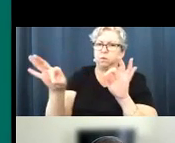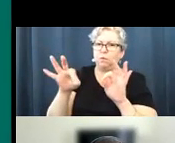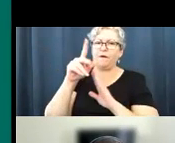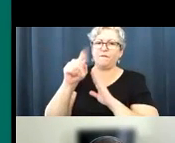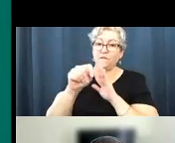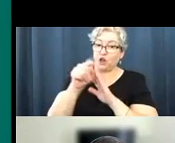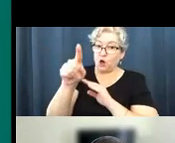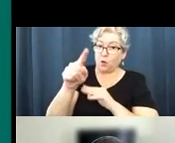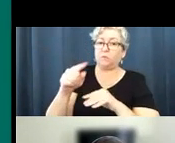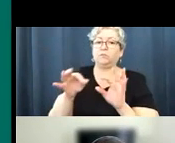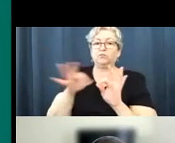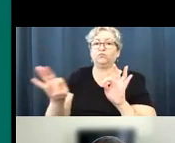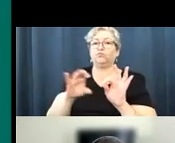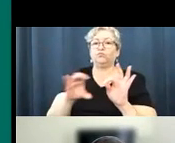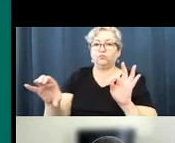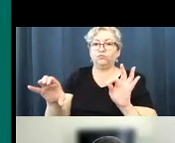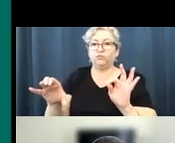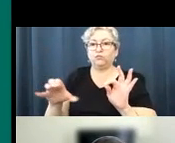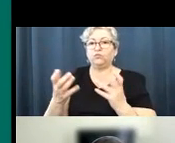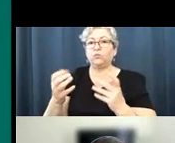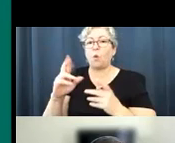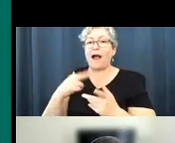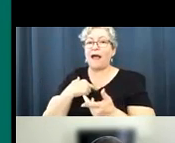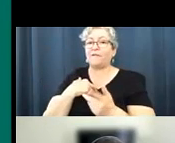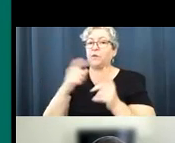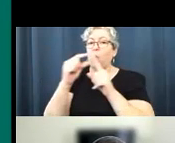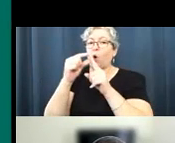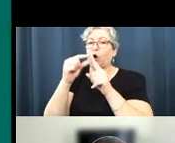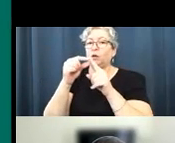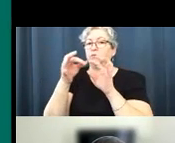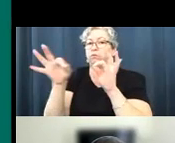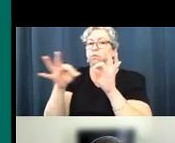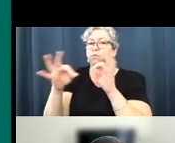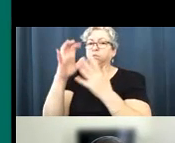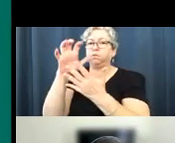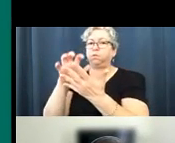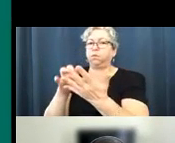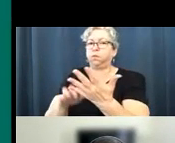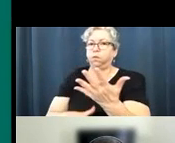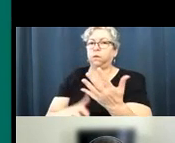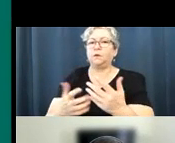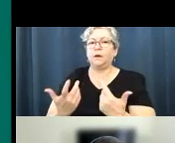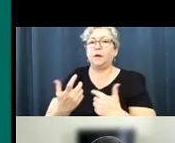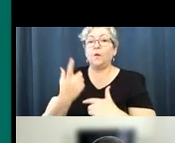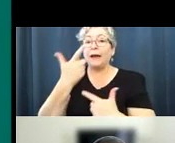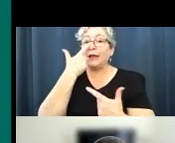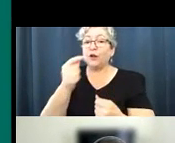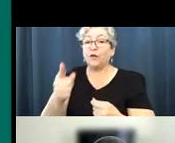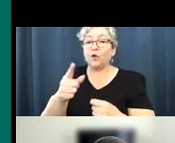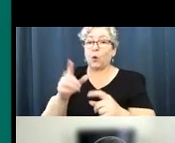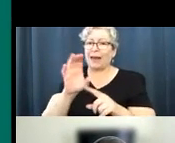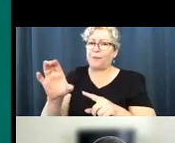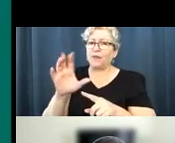problemas auditivos. Si tienen capciones o si tienen la transcripción, pues entonces ellos pueden estar incluidos. Otra